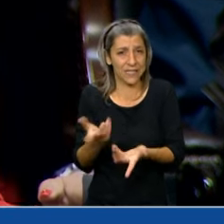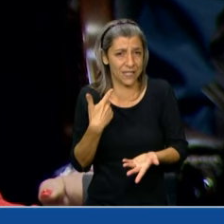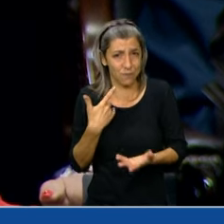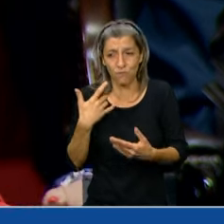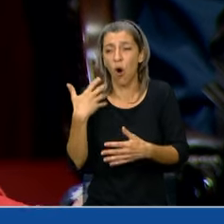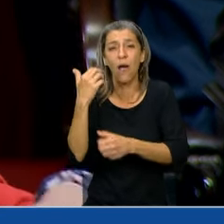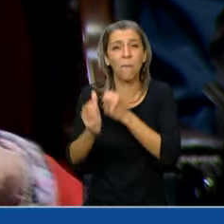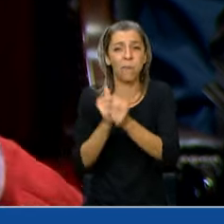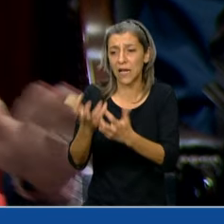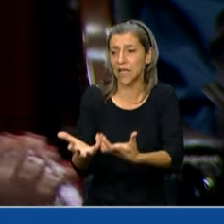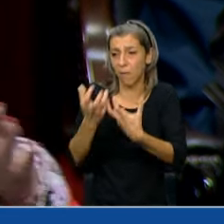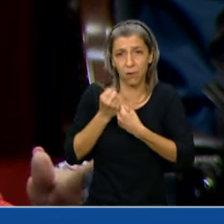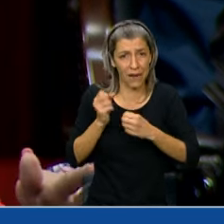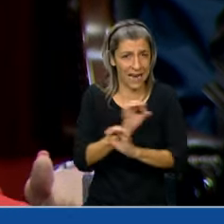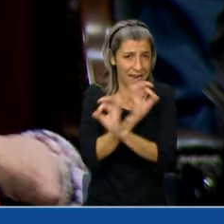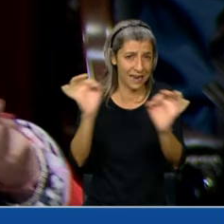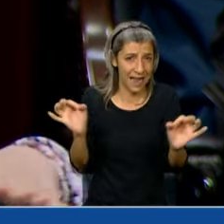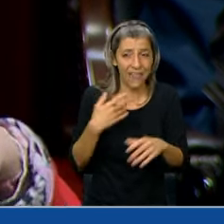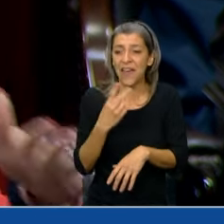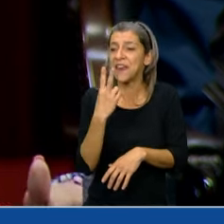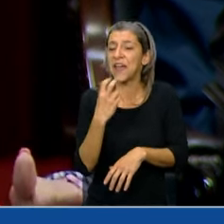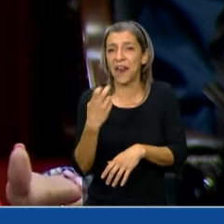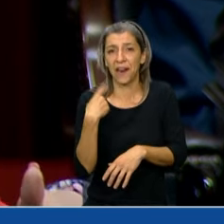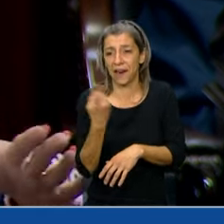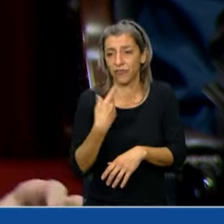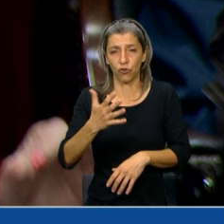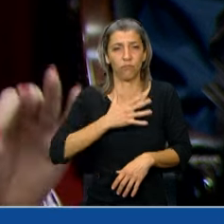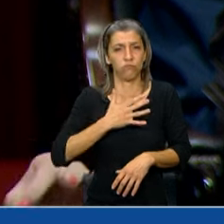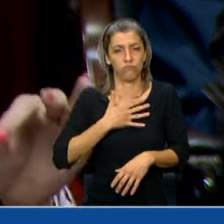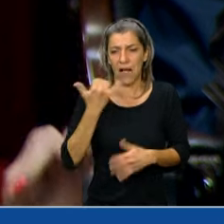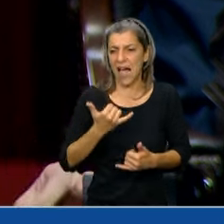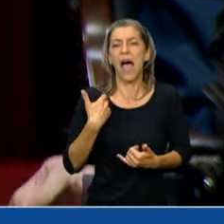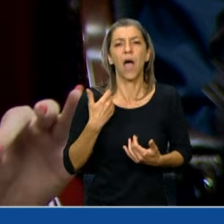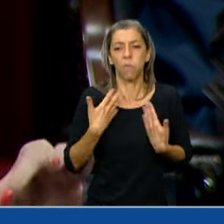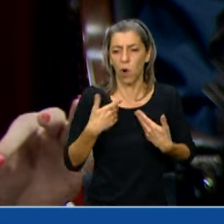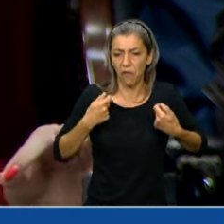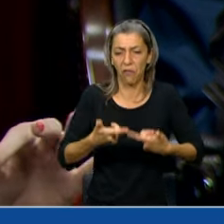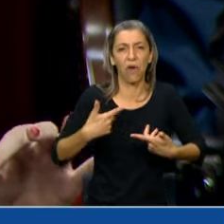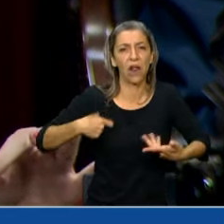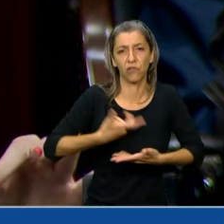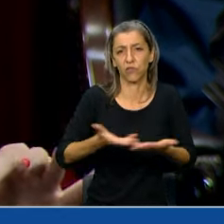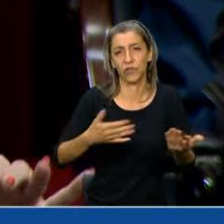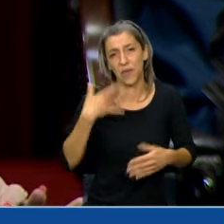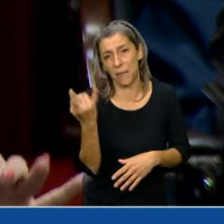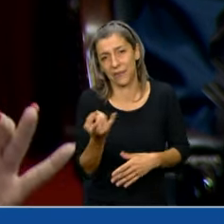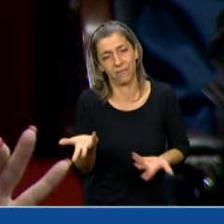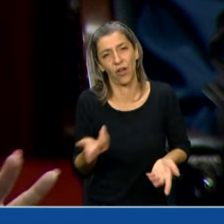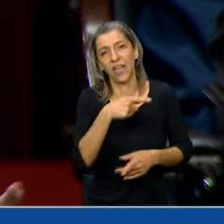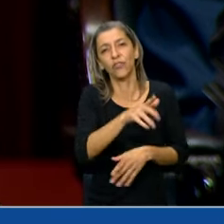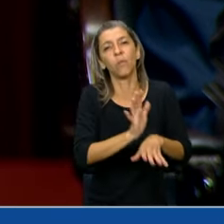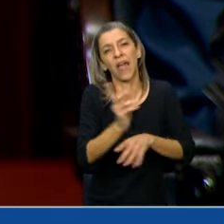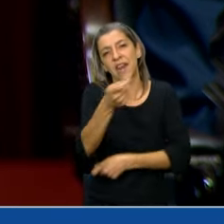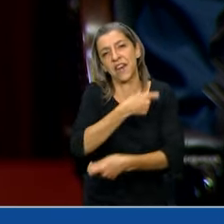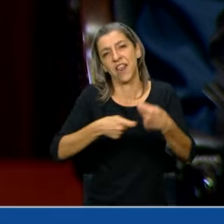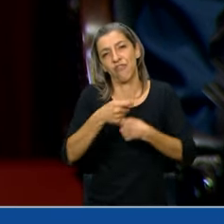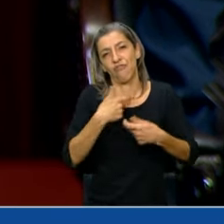soberanía energética y no hay promoción para otras inversiones hay un traje a medida de ese negocio en particular y digo que es